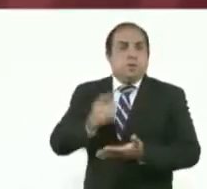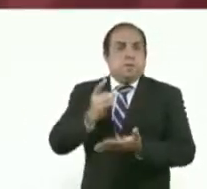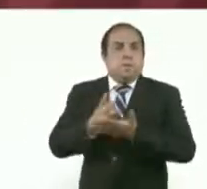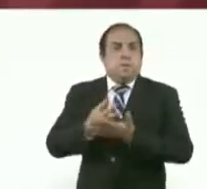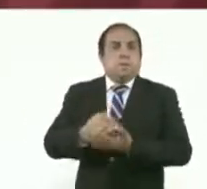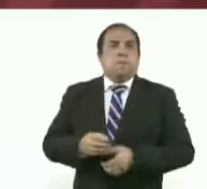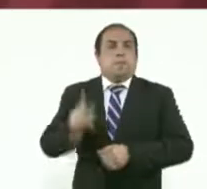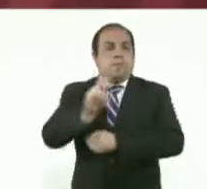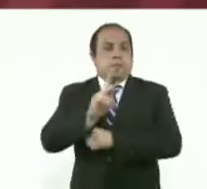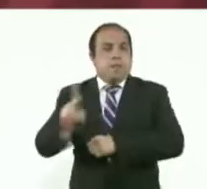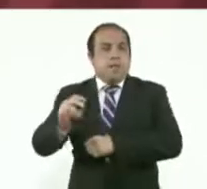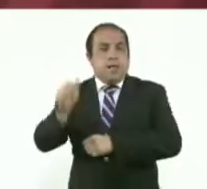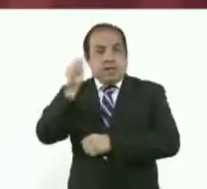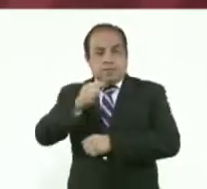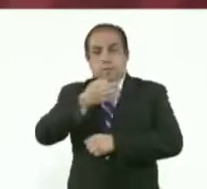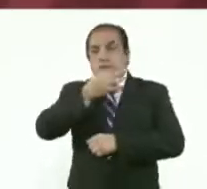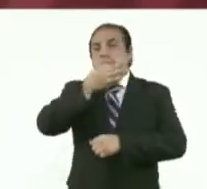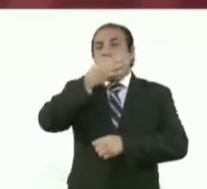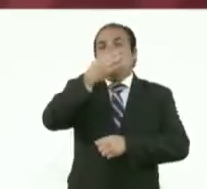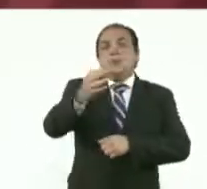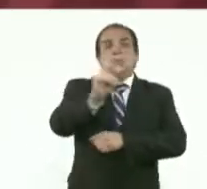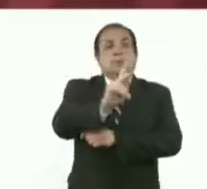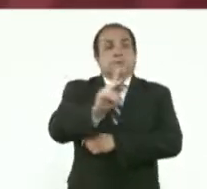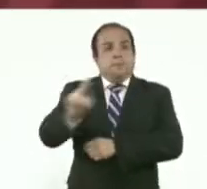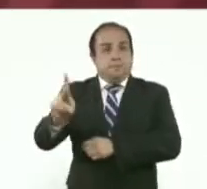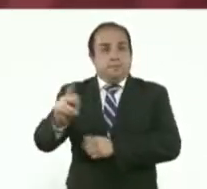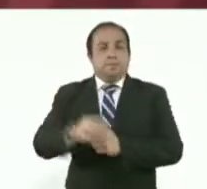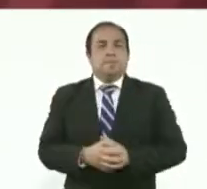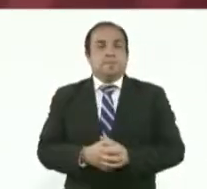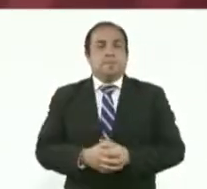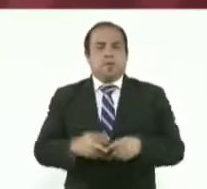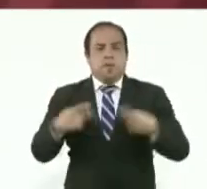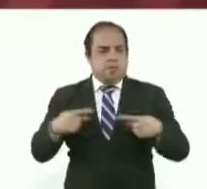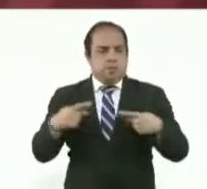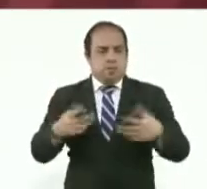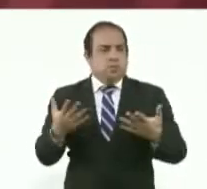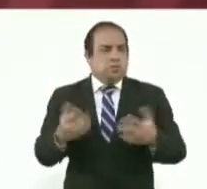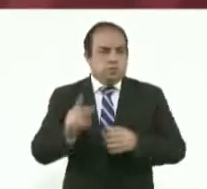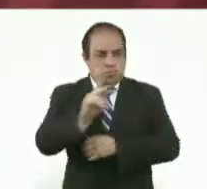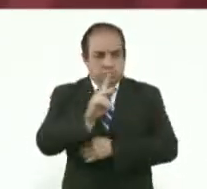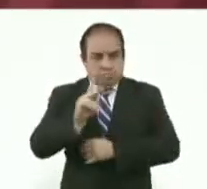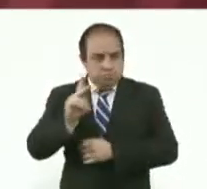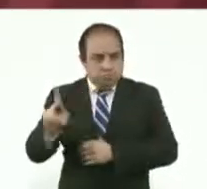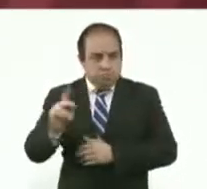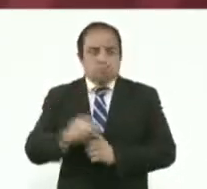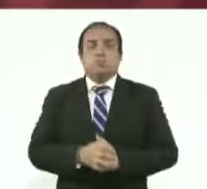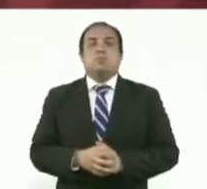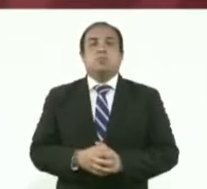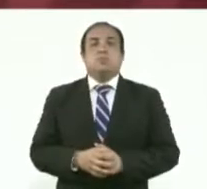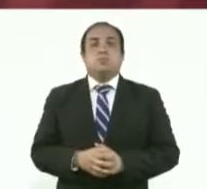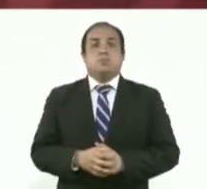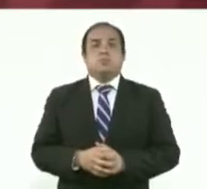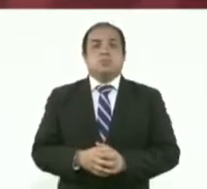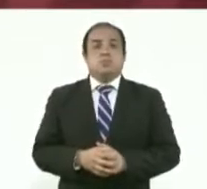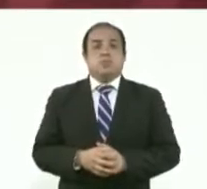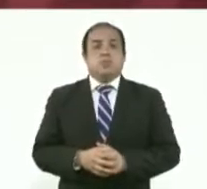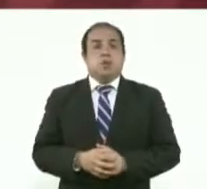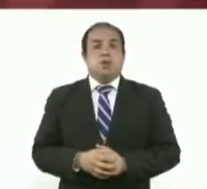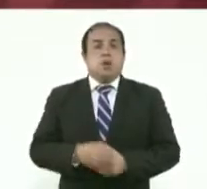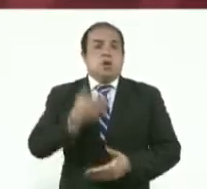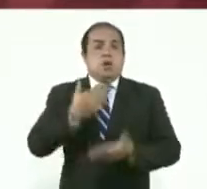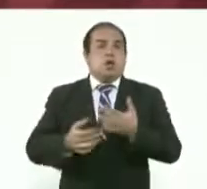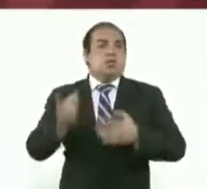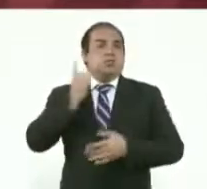a la ciudadanía. Uno siempre tiene que hablarle a la ciudadanía y a la gente, al pueblo. Y lo que están planteando en este